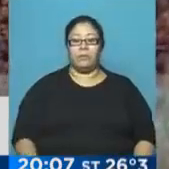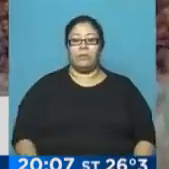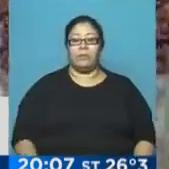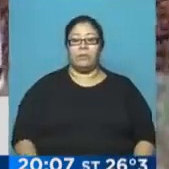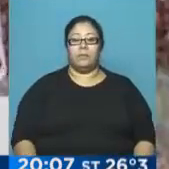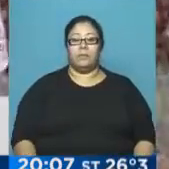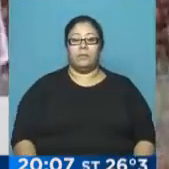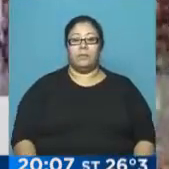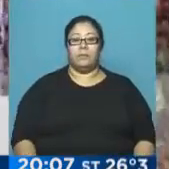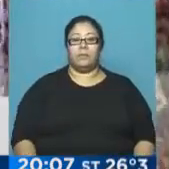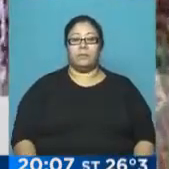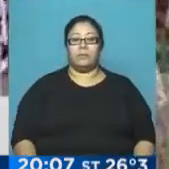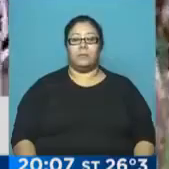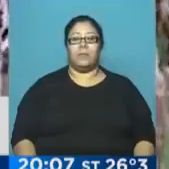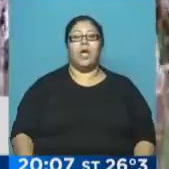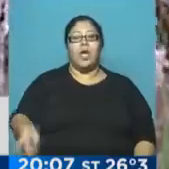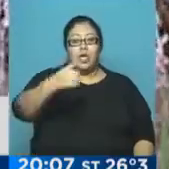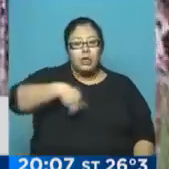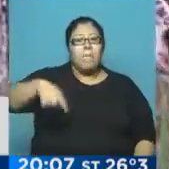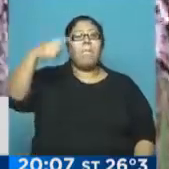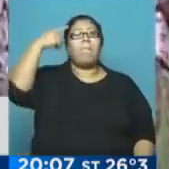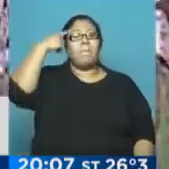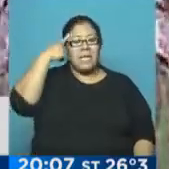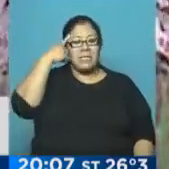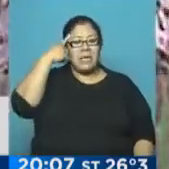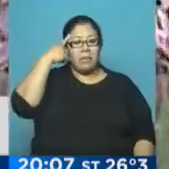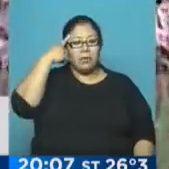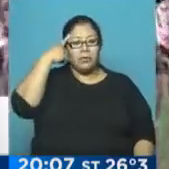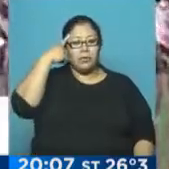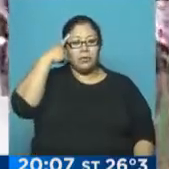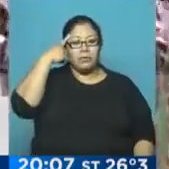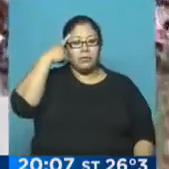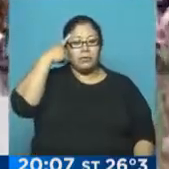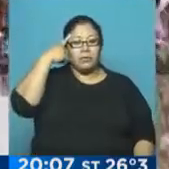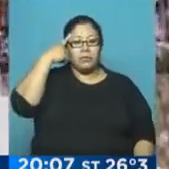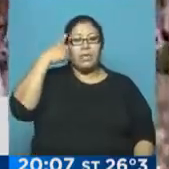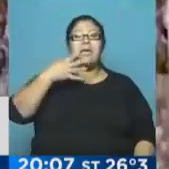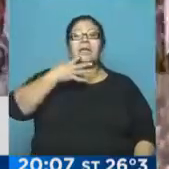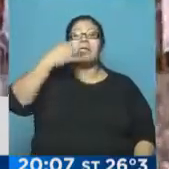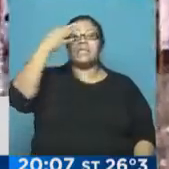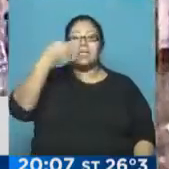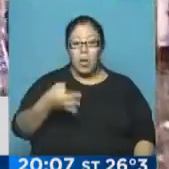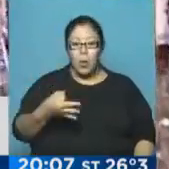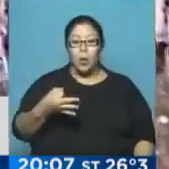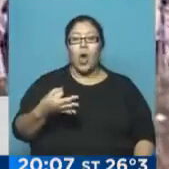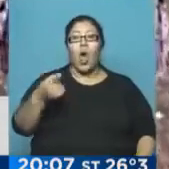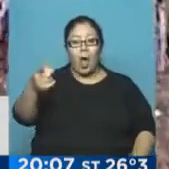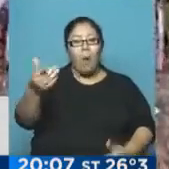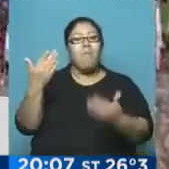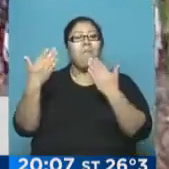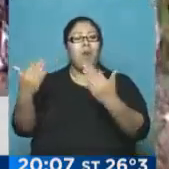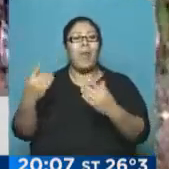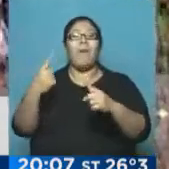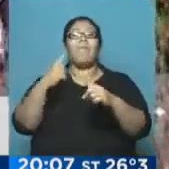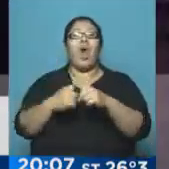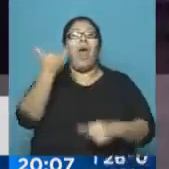Tengamos la inteligencia de saber que seguramente van a poder hacer las cosas, porque los tienen todo